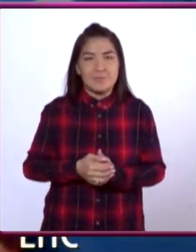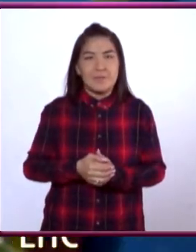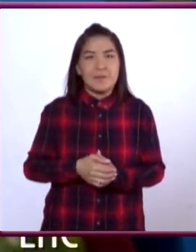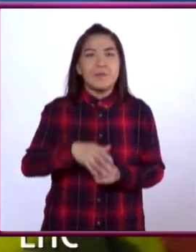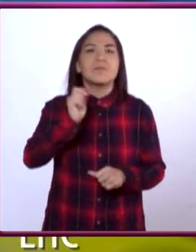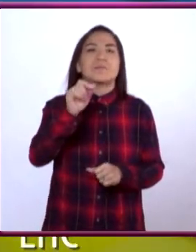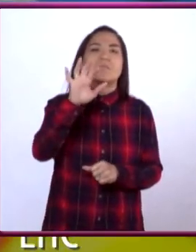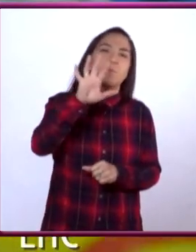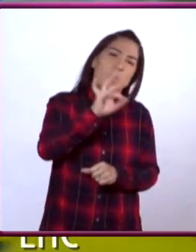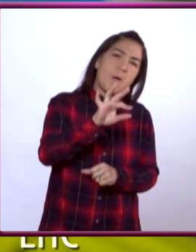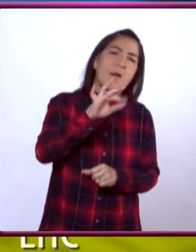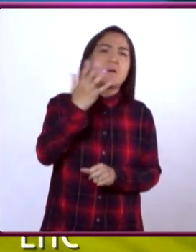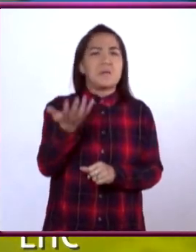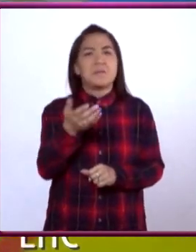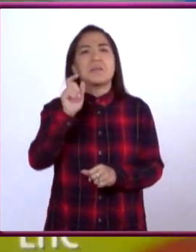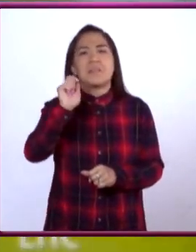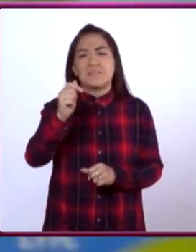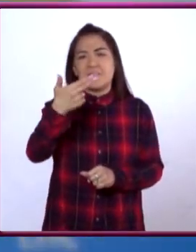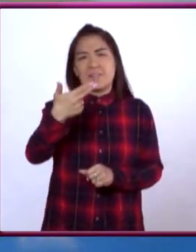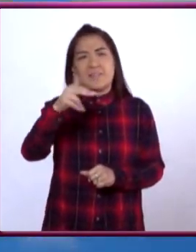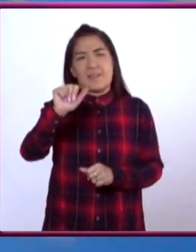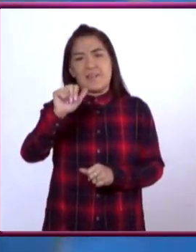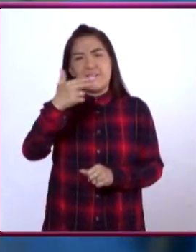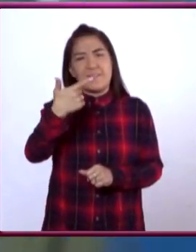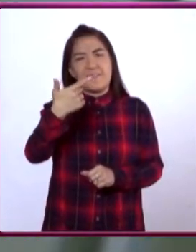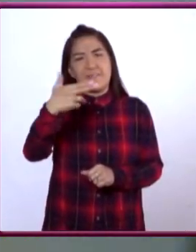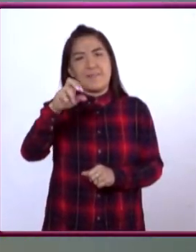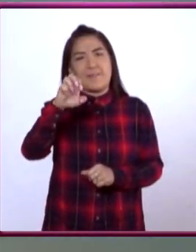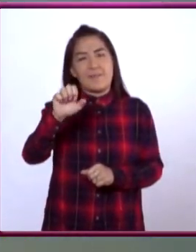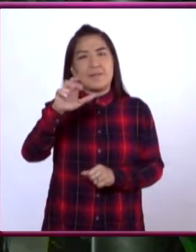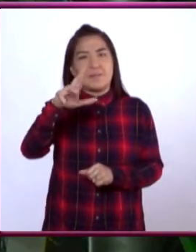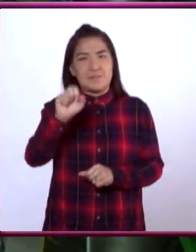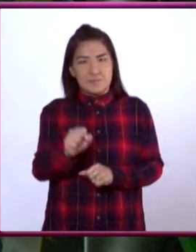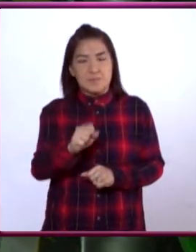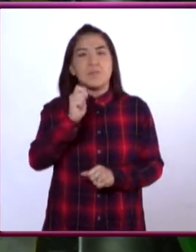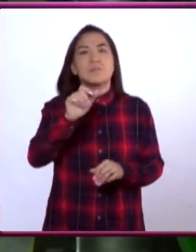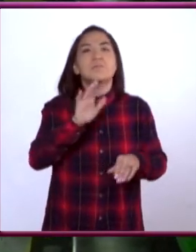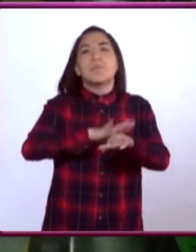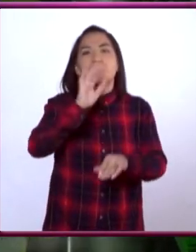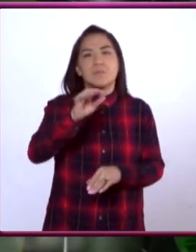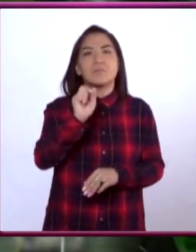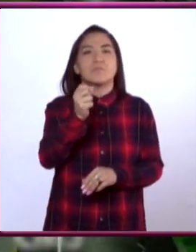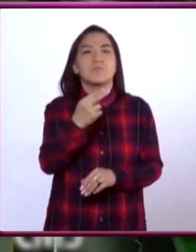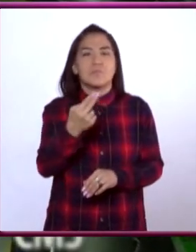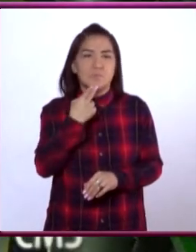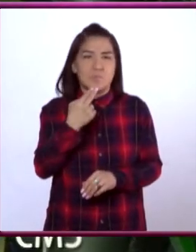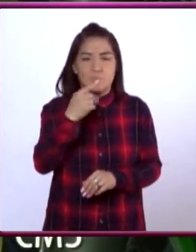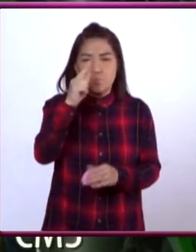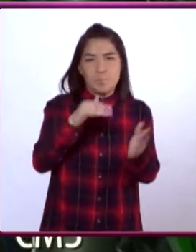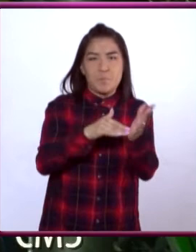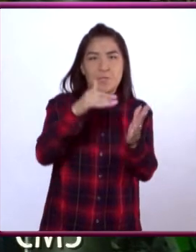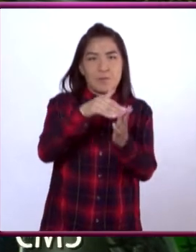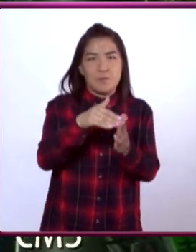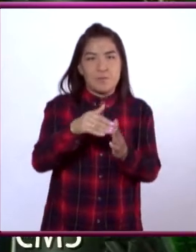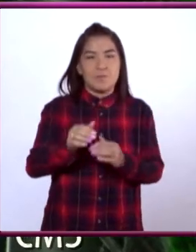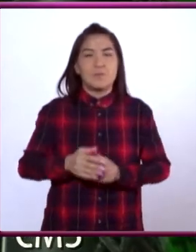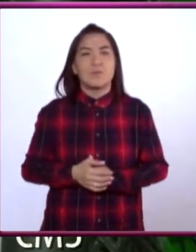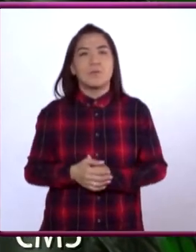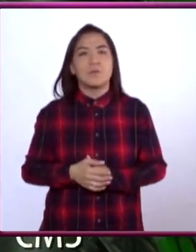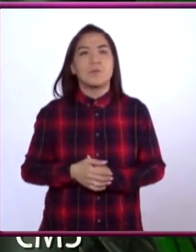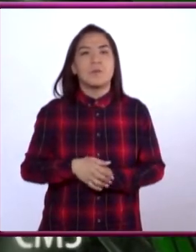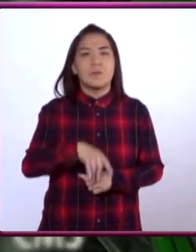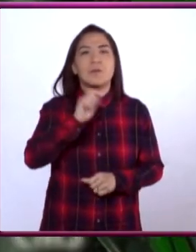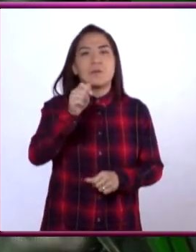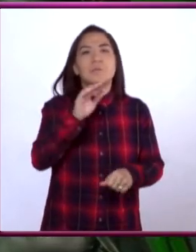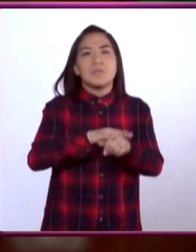hacemos con una frecuencia de 40 megahertz. Quiere decir que en cada segundo estamos generando 1 billón de colisiones, pero de